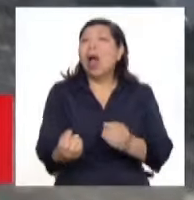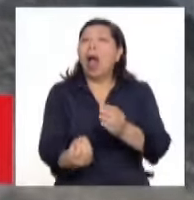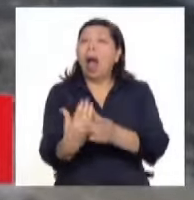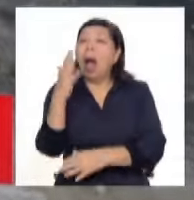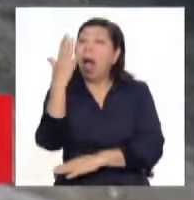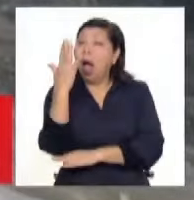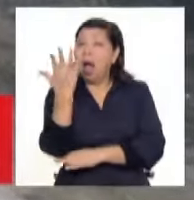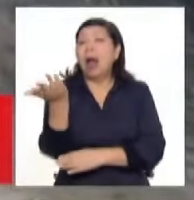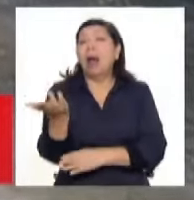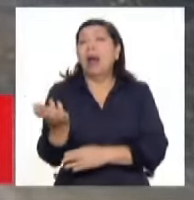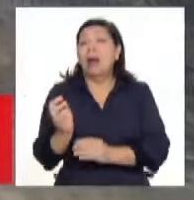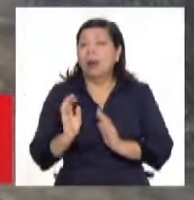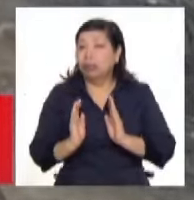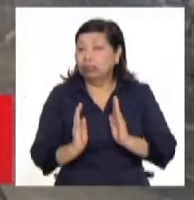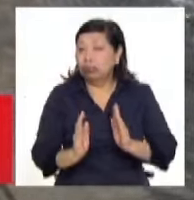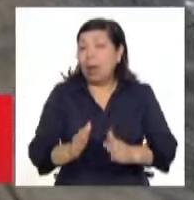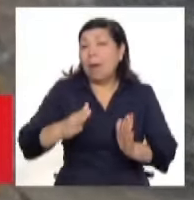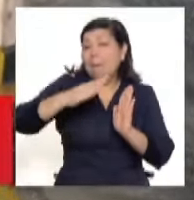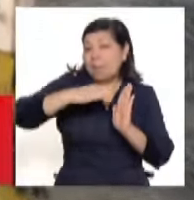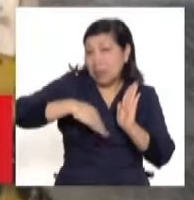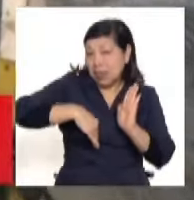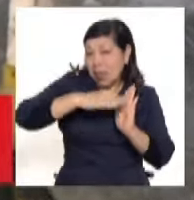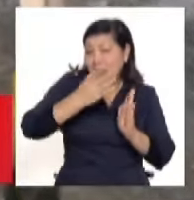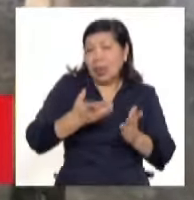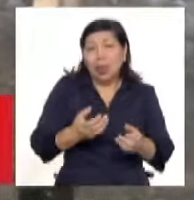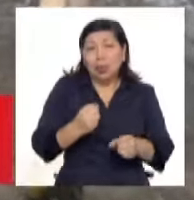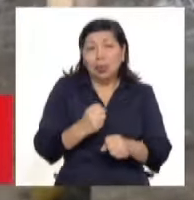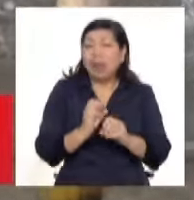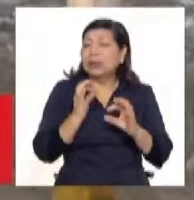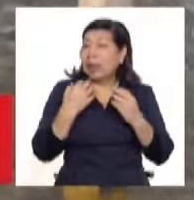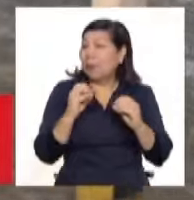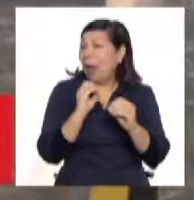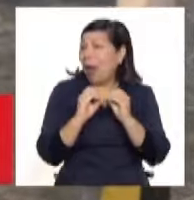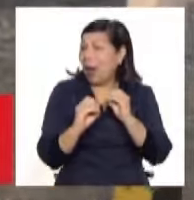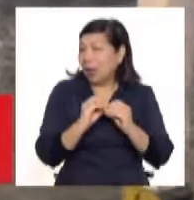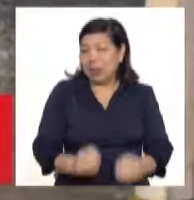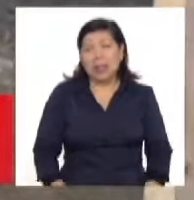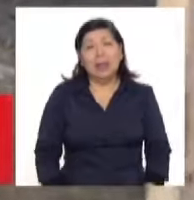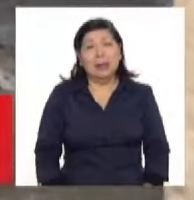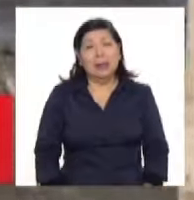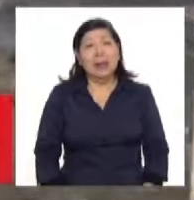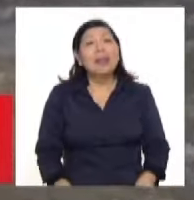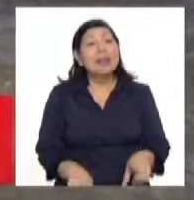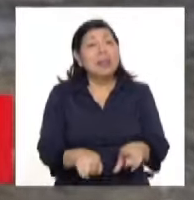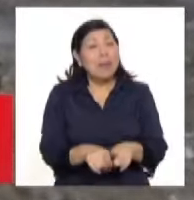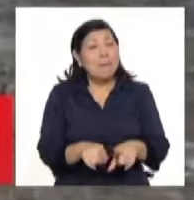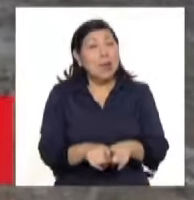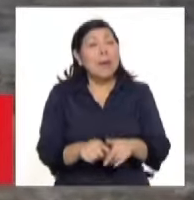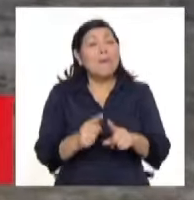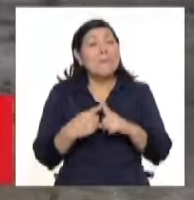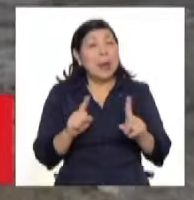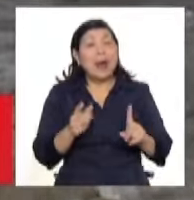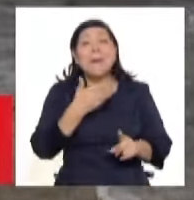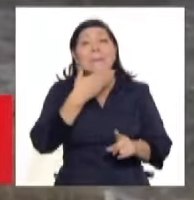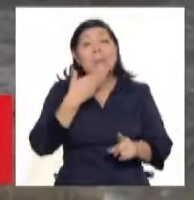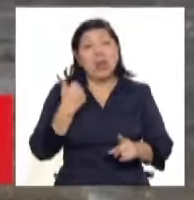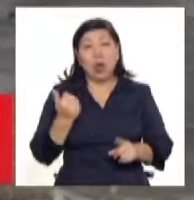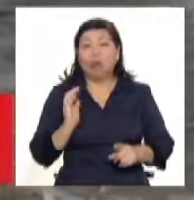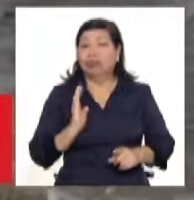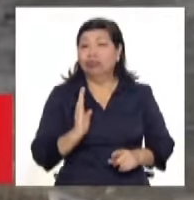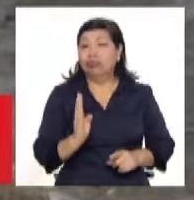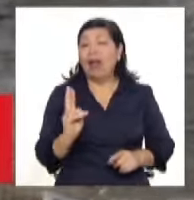árboles, venimos pavimentando, pintando. Es un trabajo de mantenimiento y también de fortalecimiento a nuestras áreas